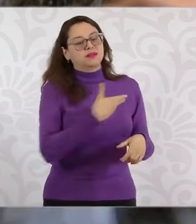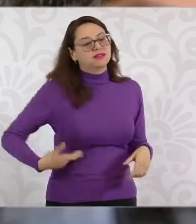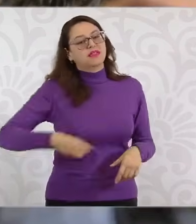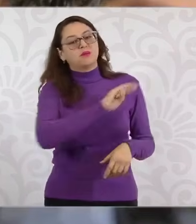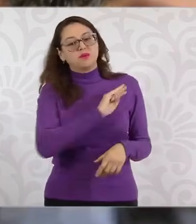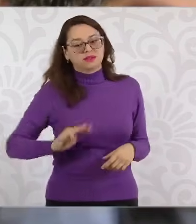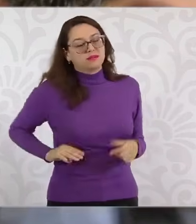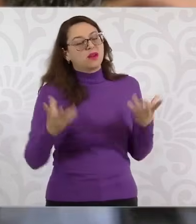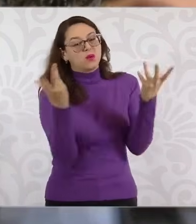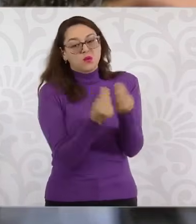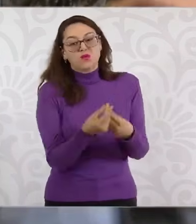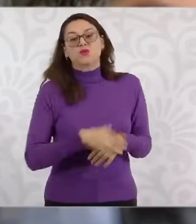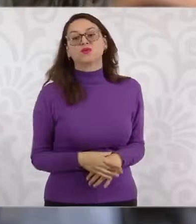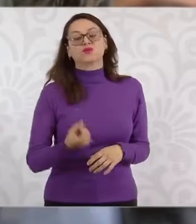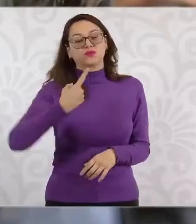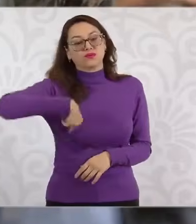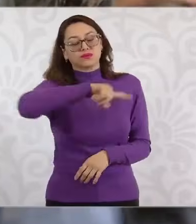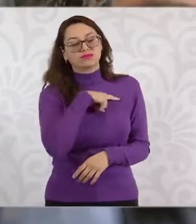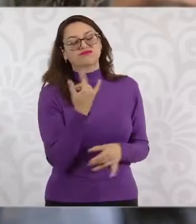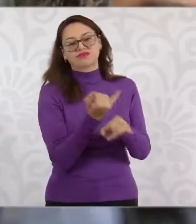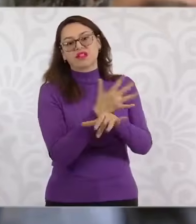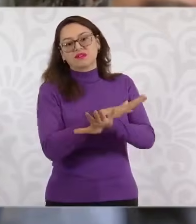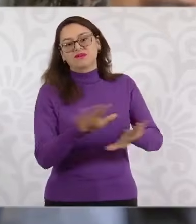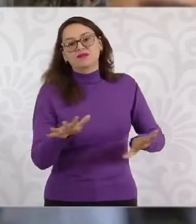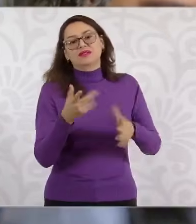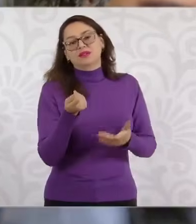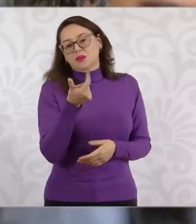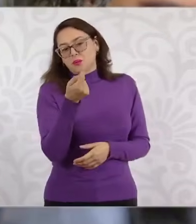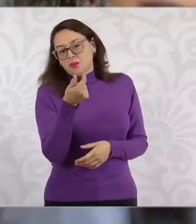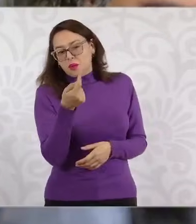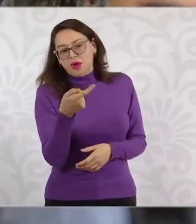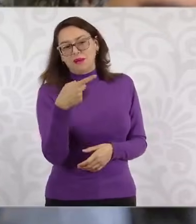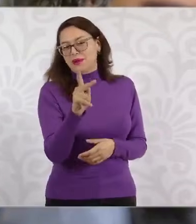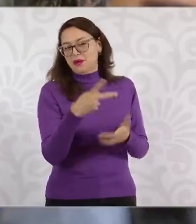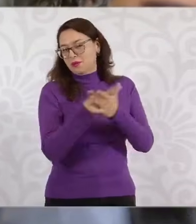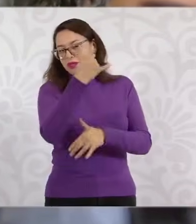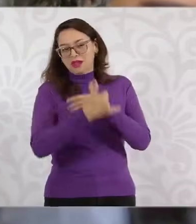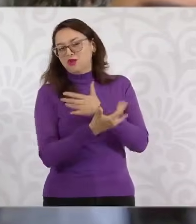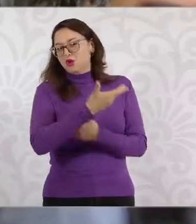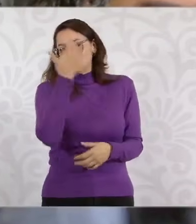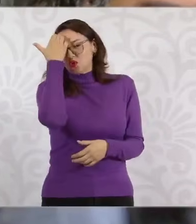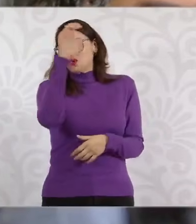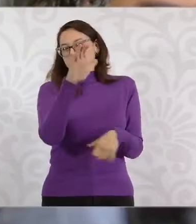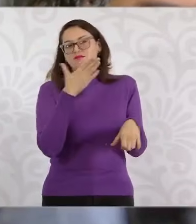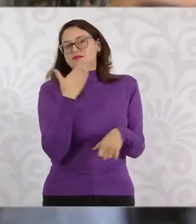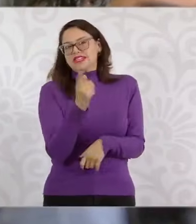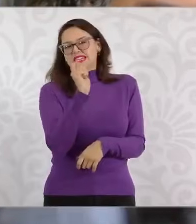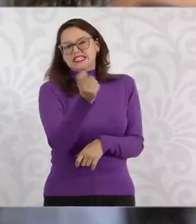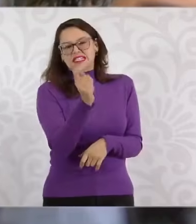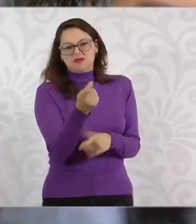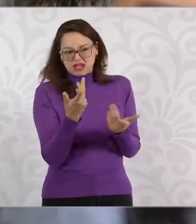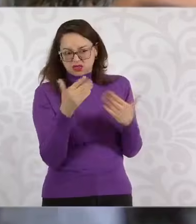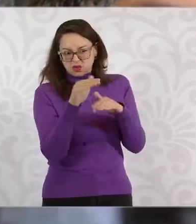Estamos con poca información, muchos de Baja California Sur. ¿Nos podrá explicar más o menos sobre ese proyecto que hay en Baja California Sur, que es